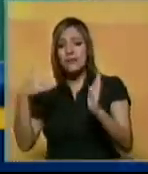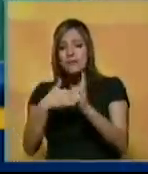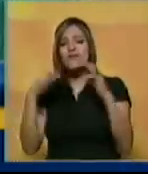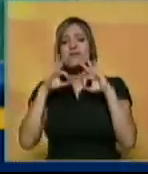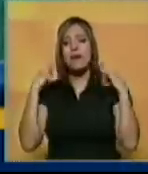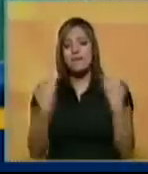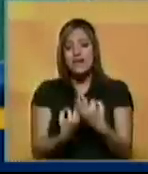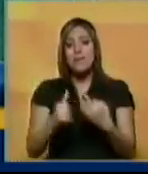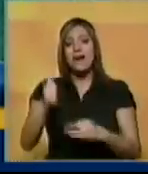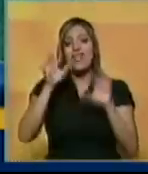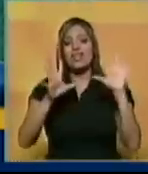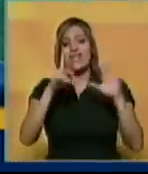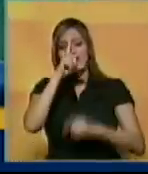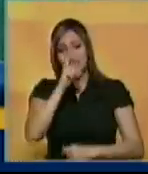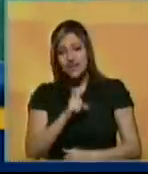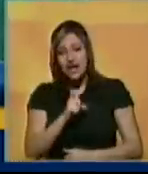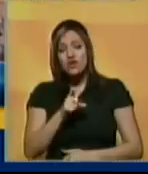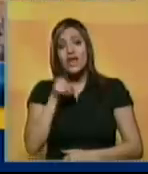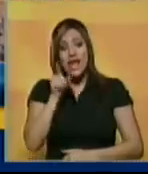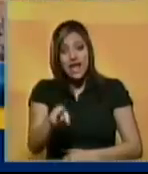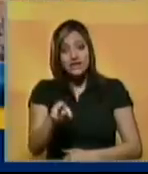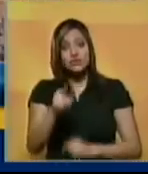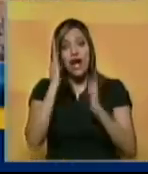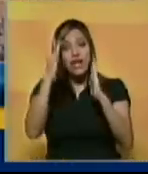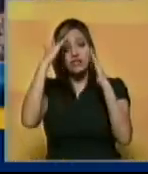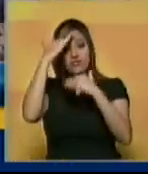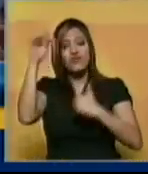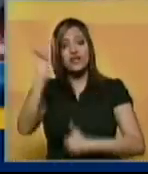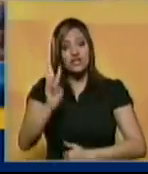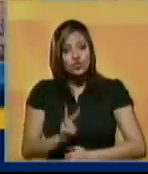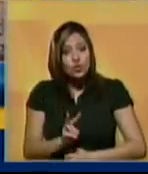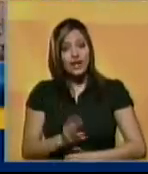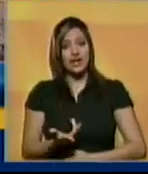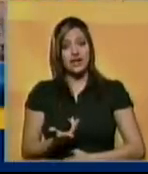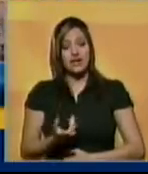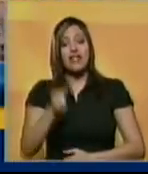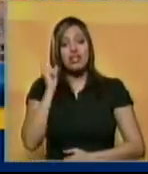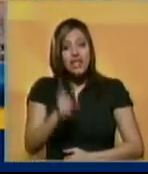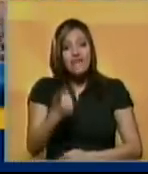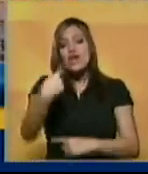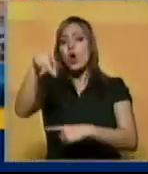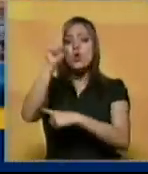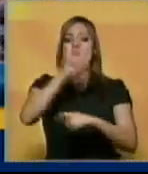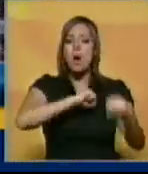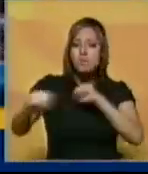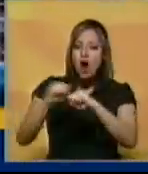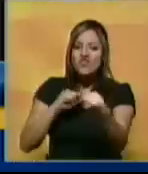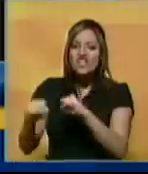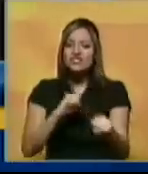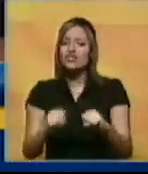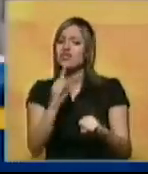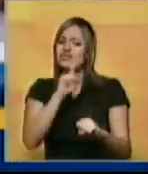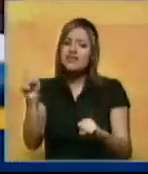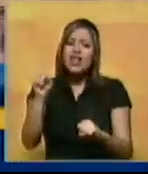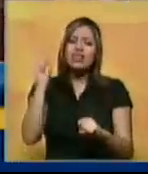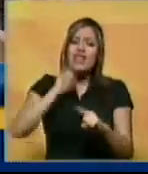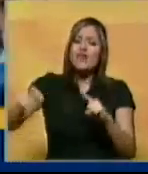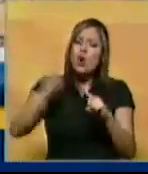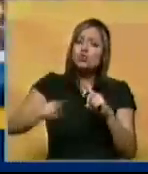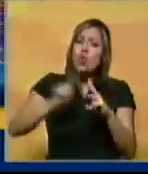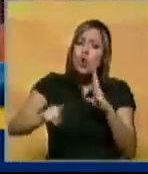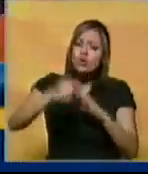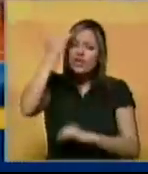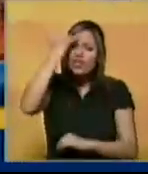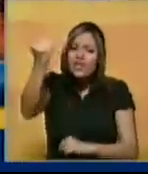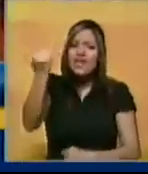una década. En eso nos debe llamar la atención a todos los venezolanos y hacer no solamente una movilización, toda una serie de acciones